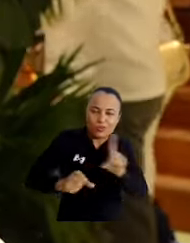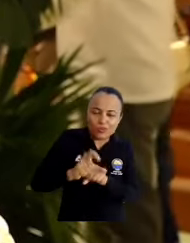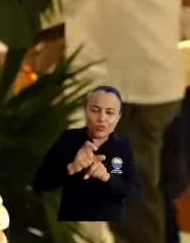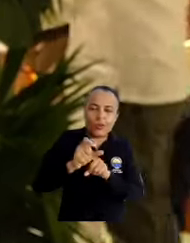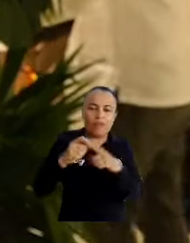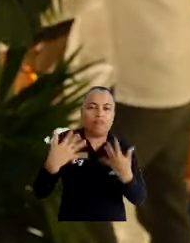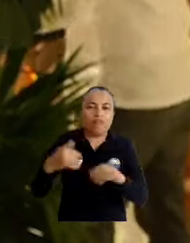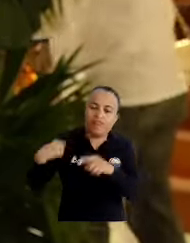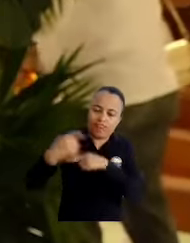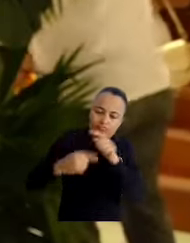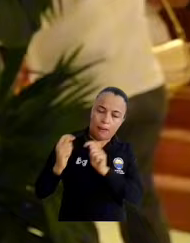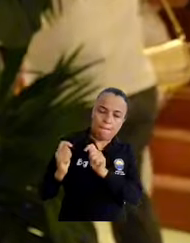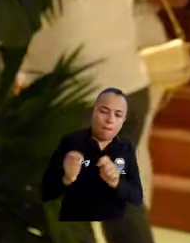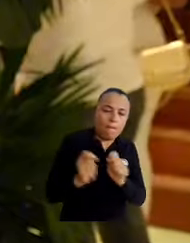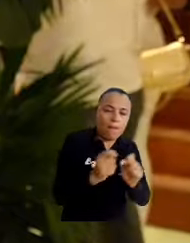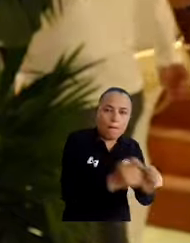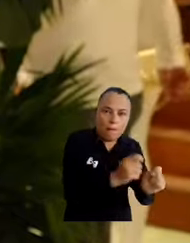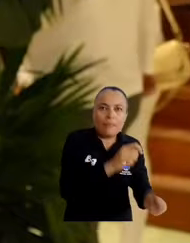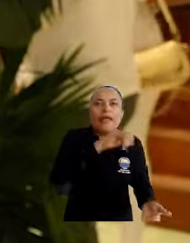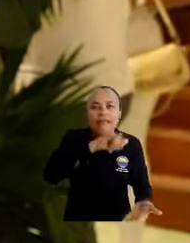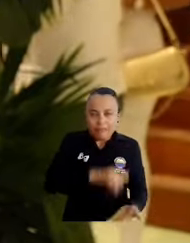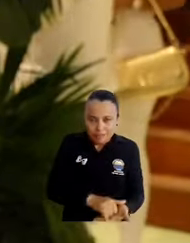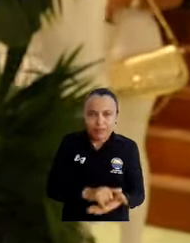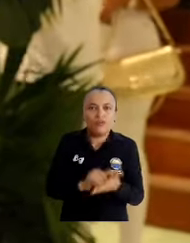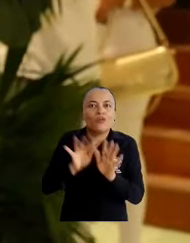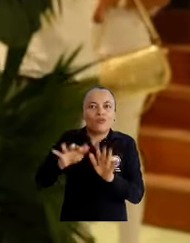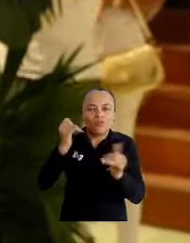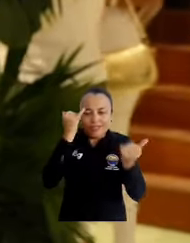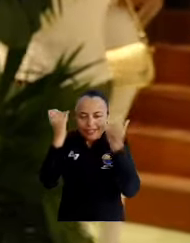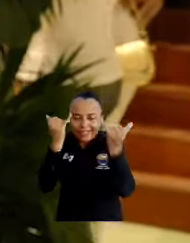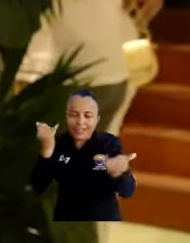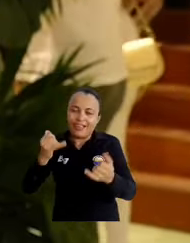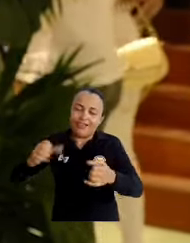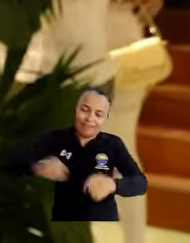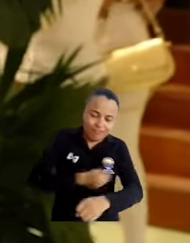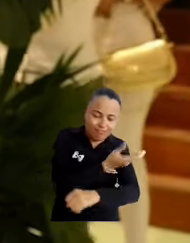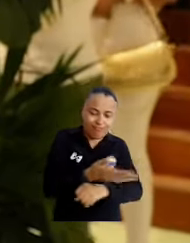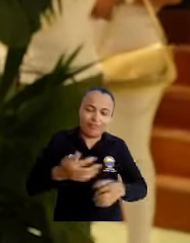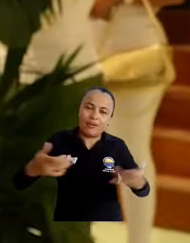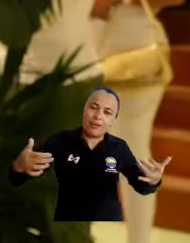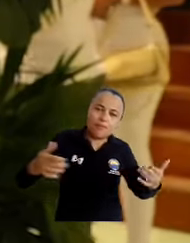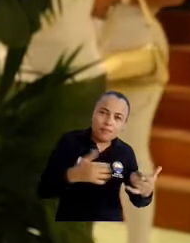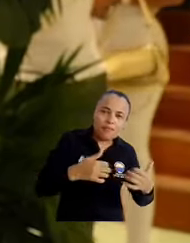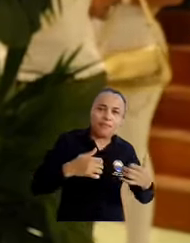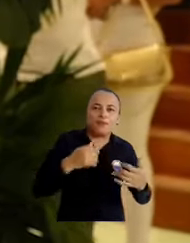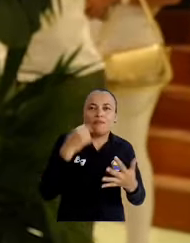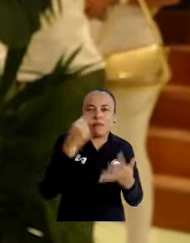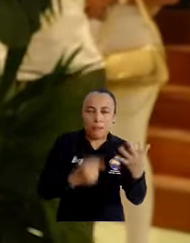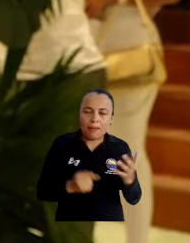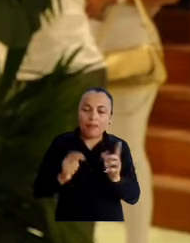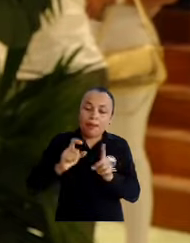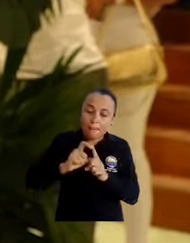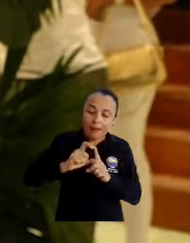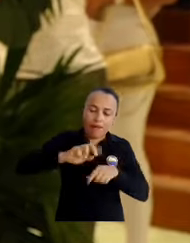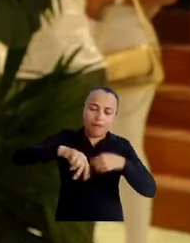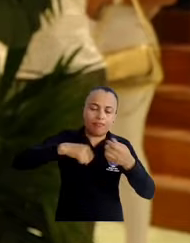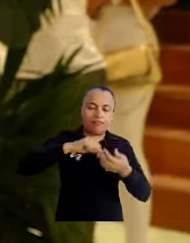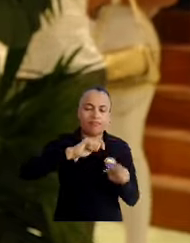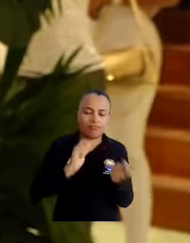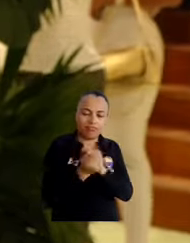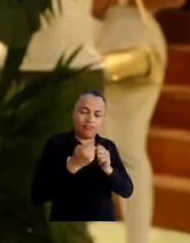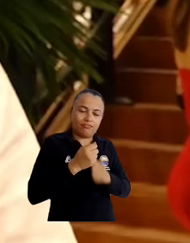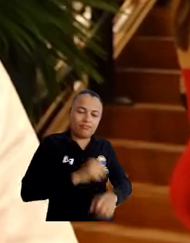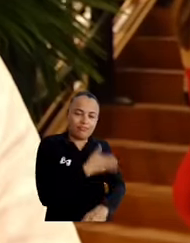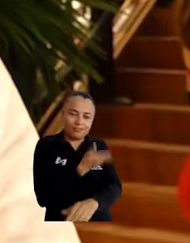esa cultura y de ese legado que nos ha dejado la creación, la composición a través de la palabra y la palabra a través